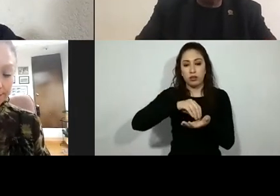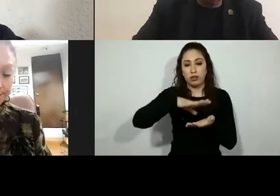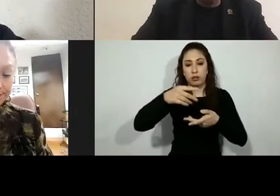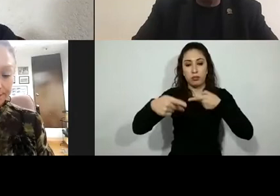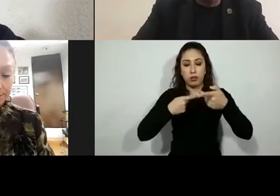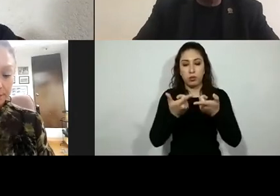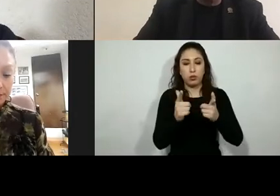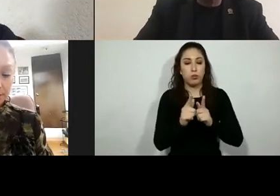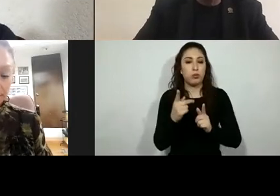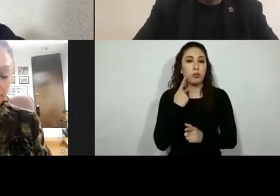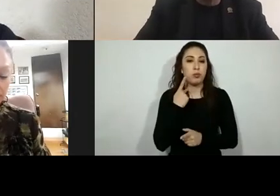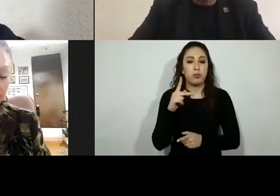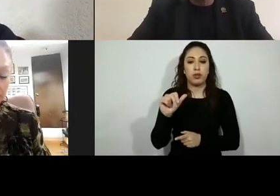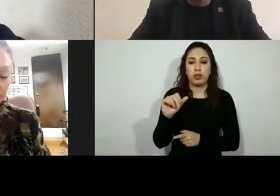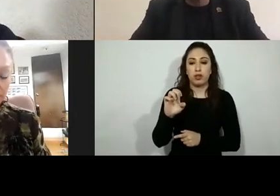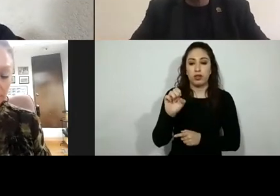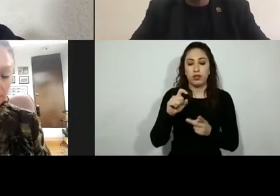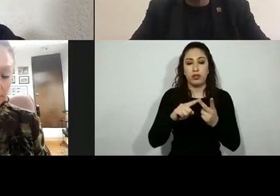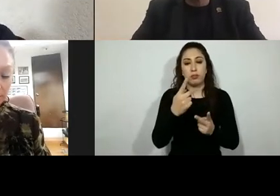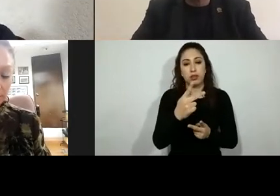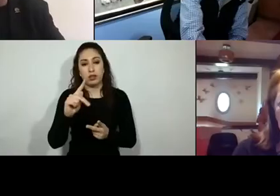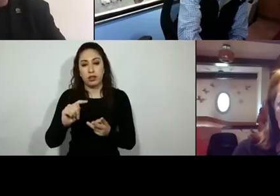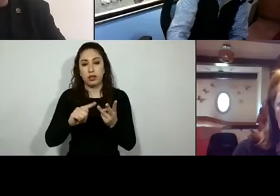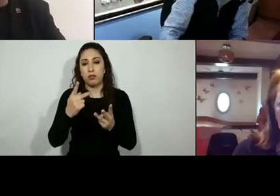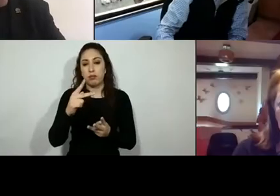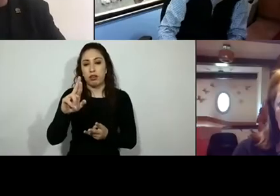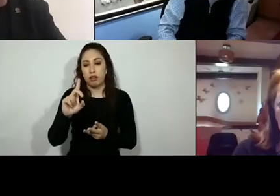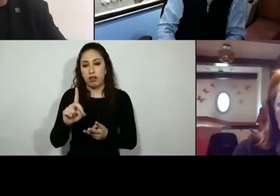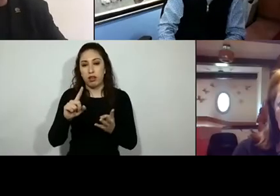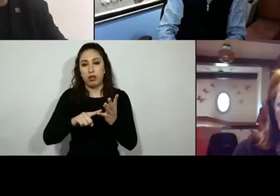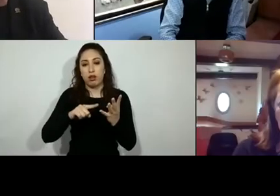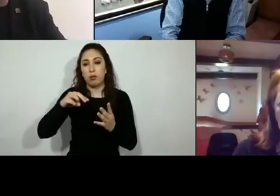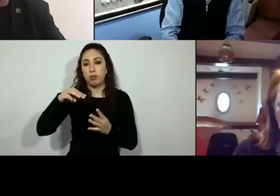Social, del Partido del Trabajo, del PRD y de Morena, a